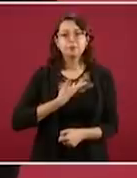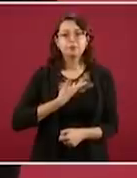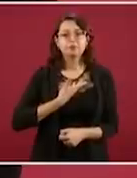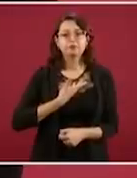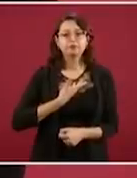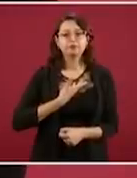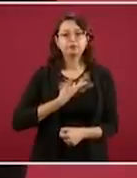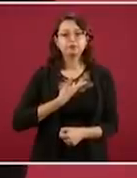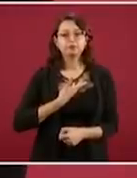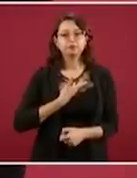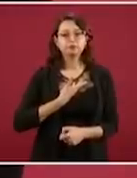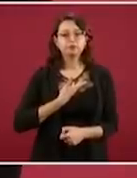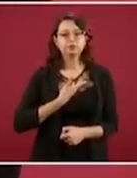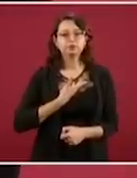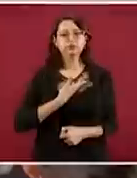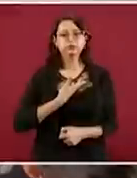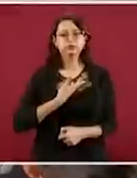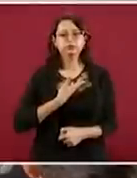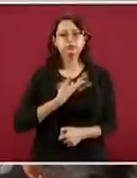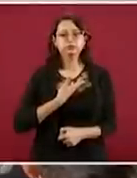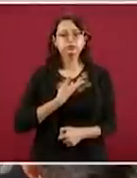yo